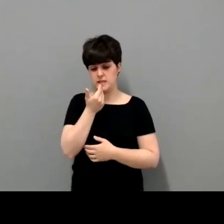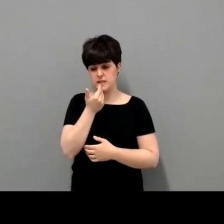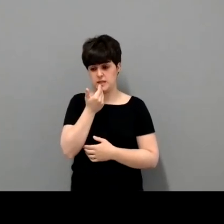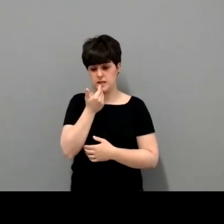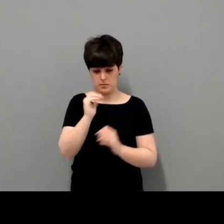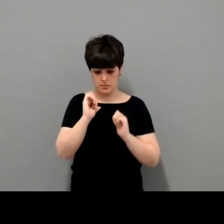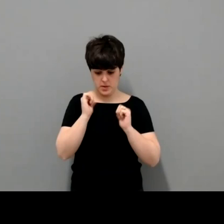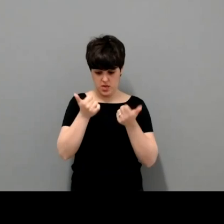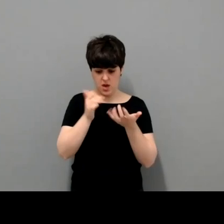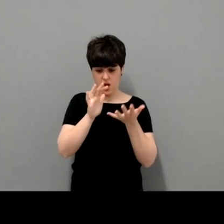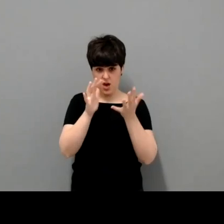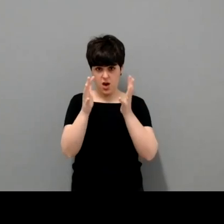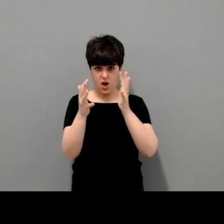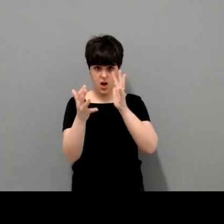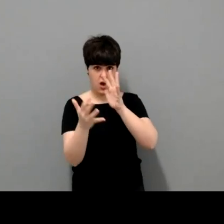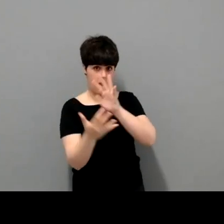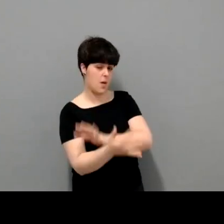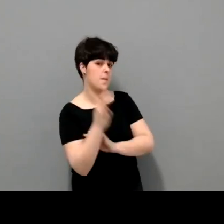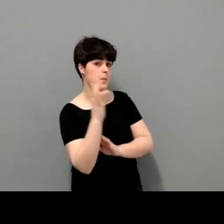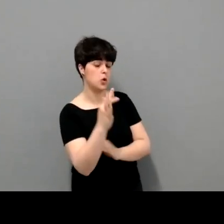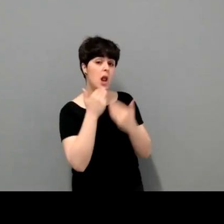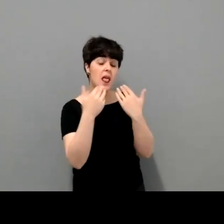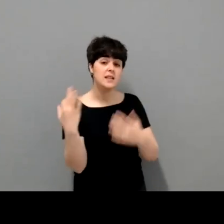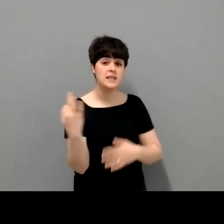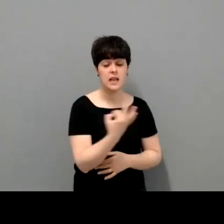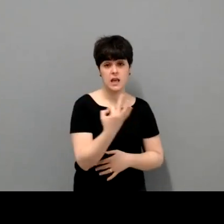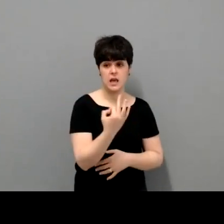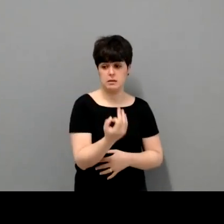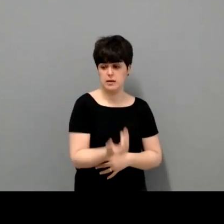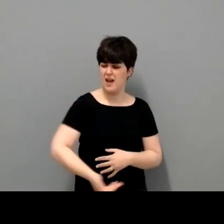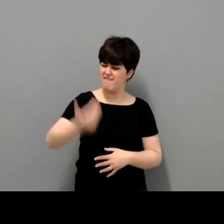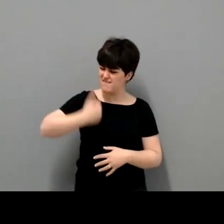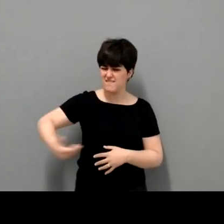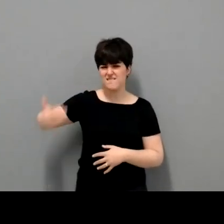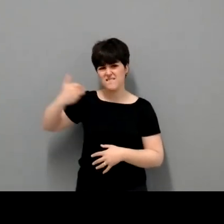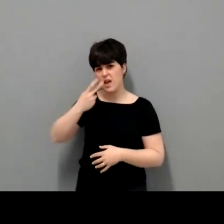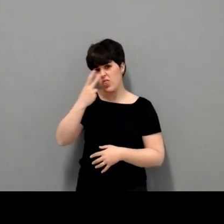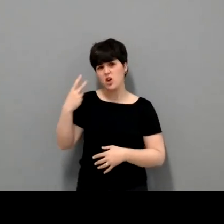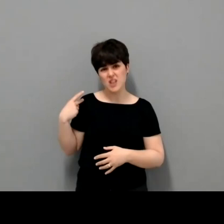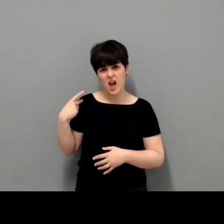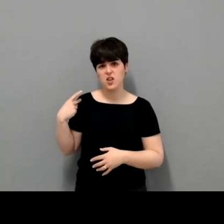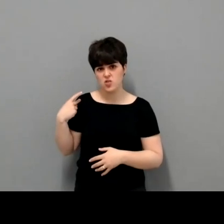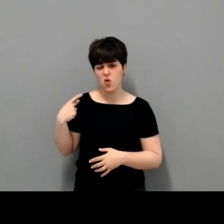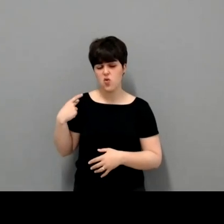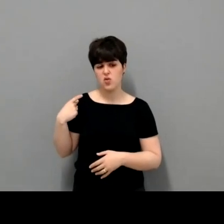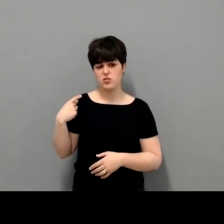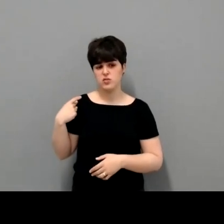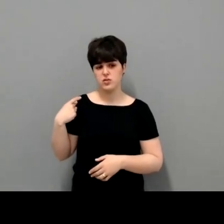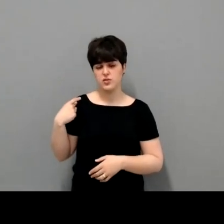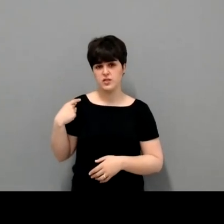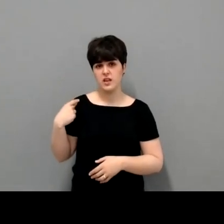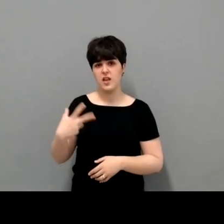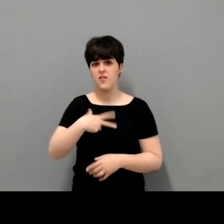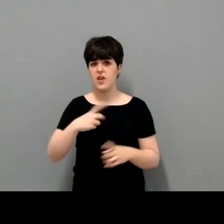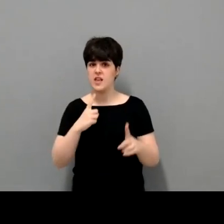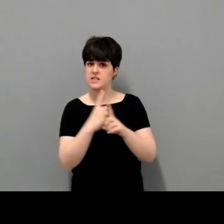a cambiar positivamente gracias a que hace ya casi 2 años la fiscal de